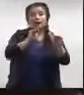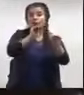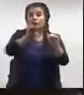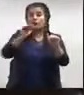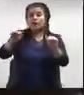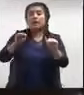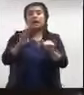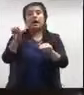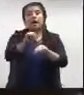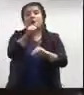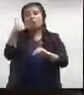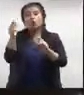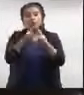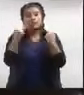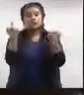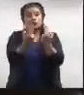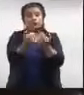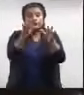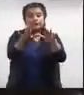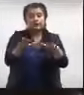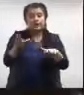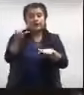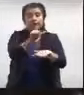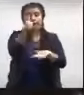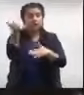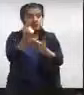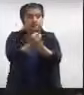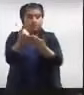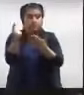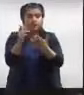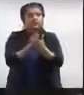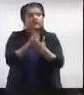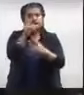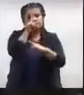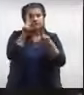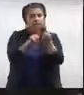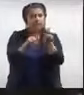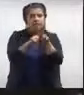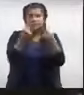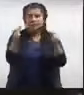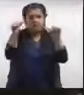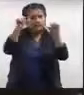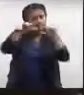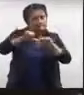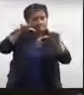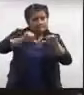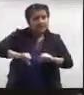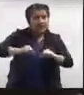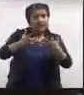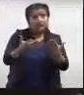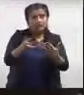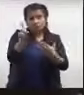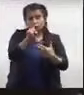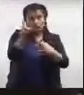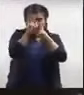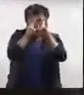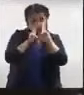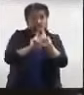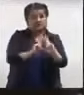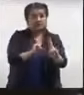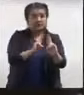una sesión adicional para la próxima semana sería violar también otra vez, que se van acumulando